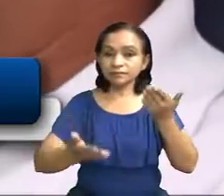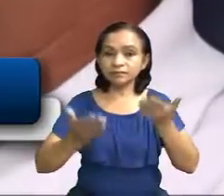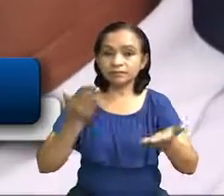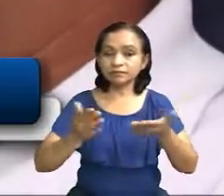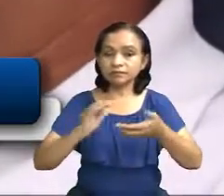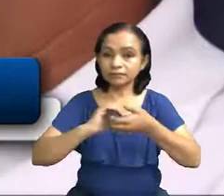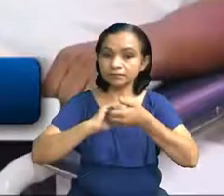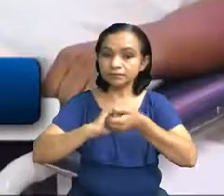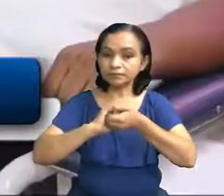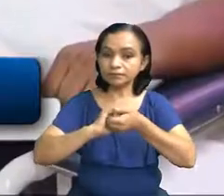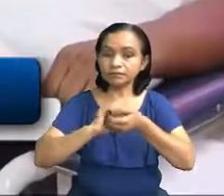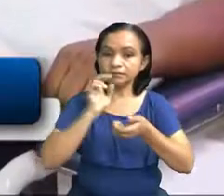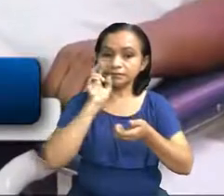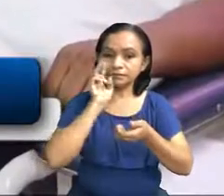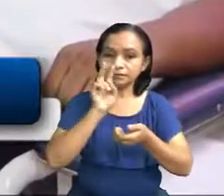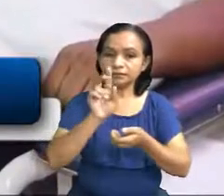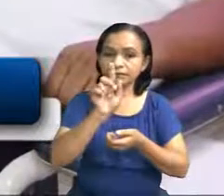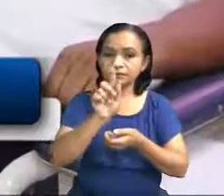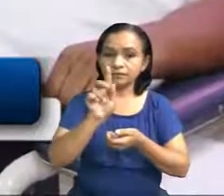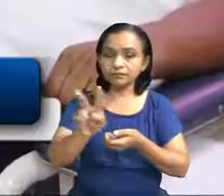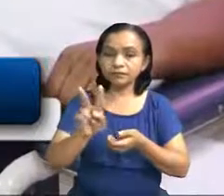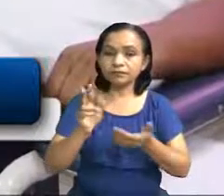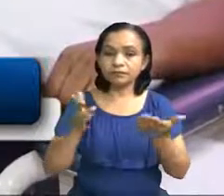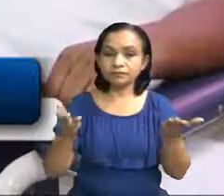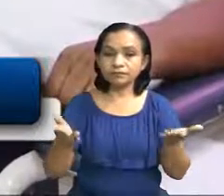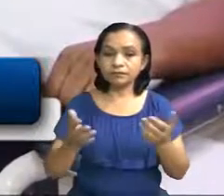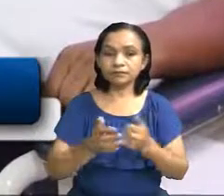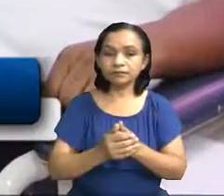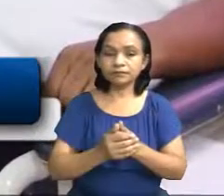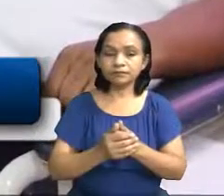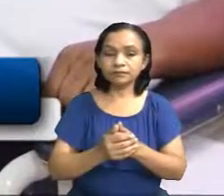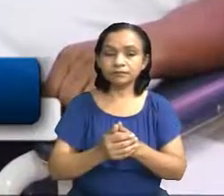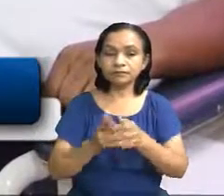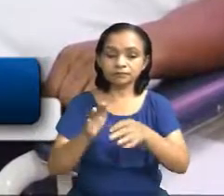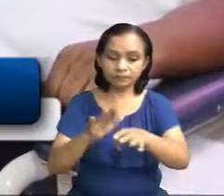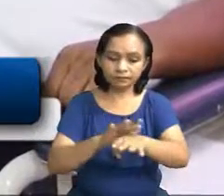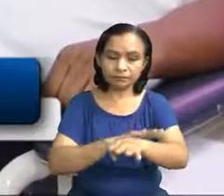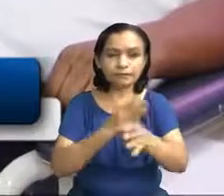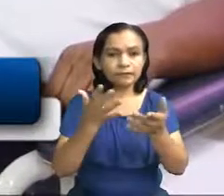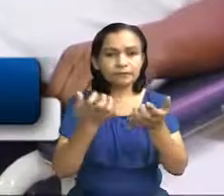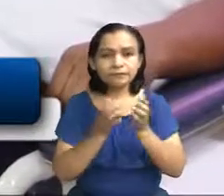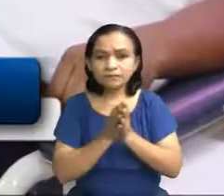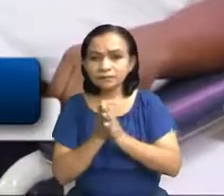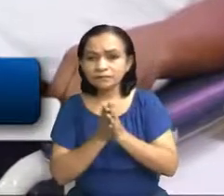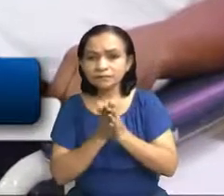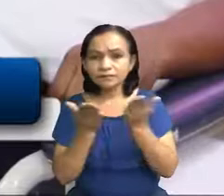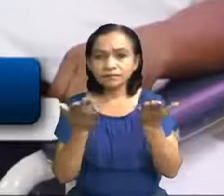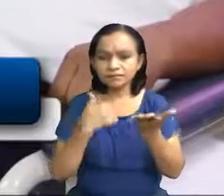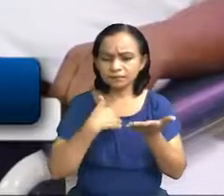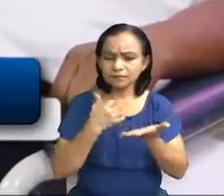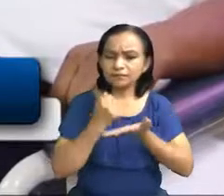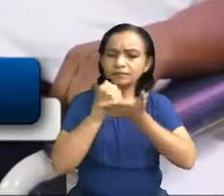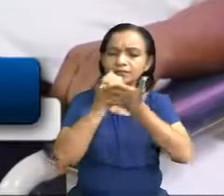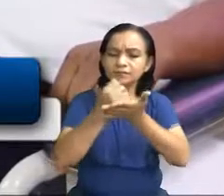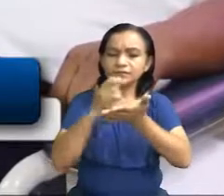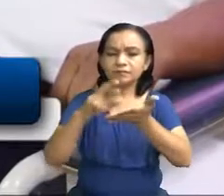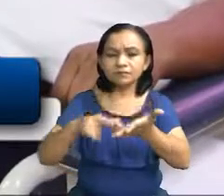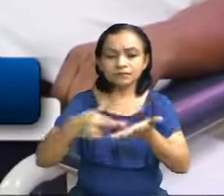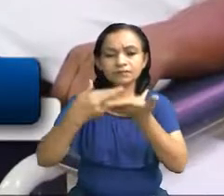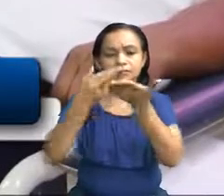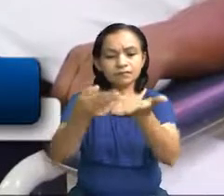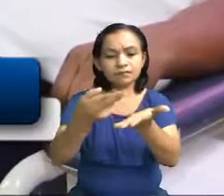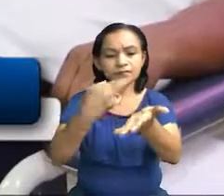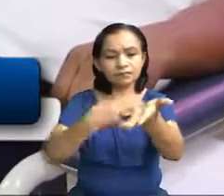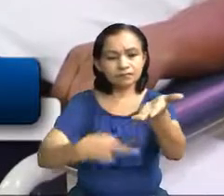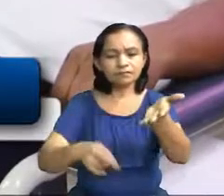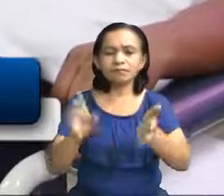amigos televidentes ahorita que nos están viendo sienten ese deseo, esa solidaridad de donar sangre. Claro.